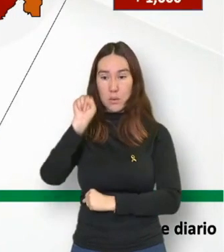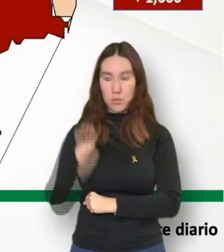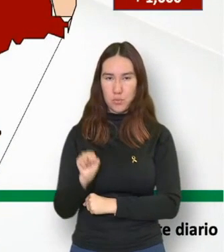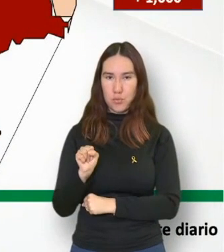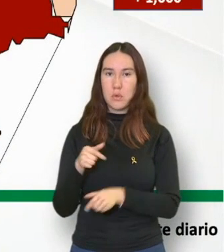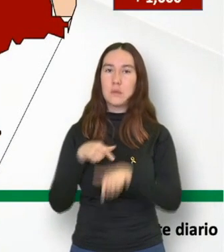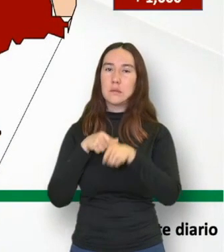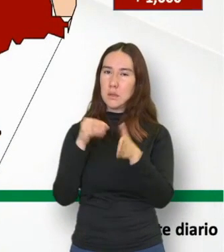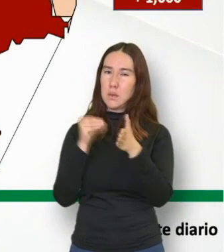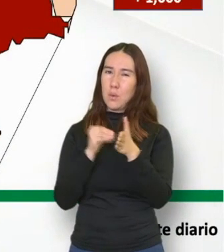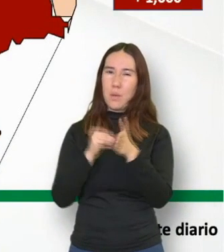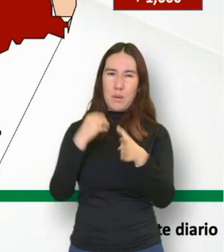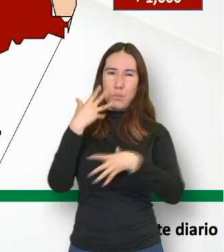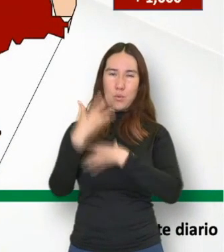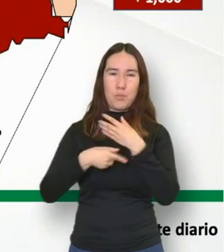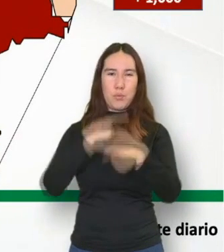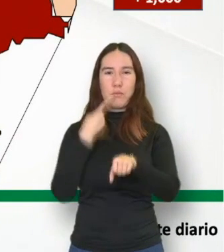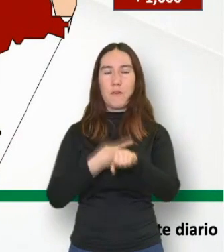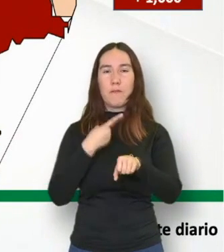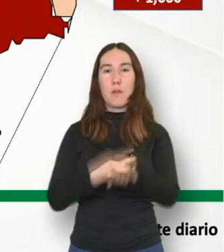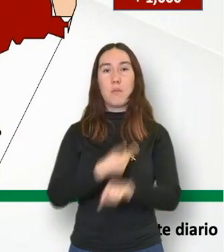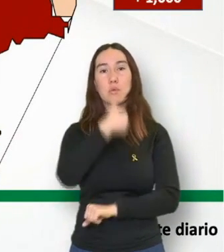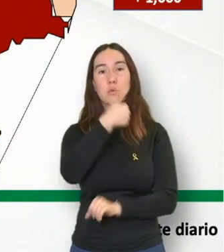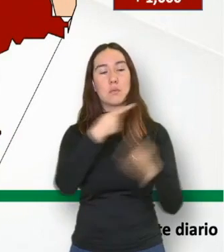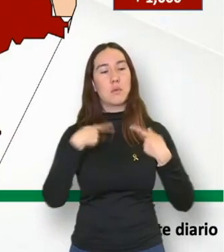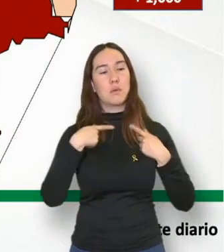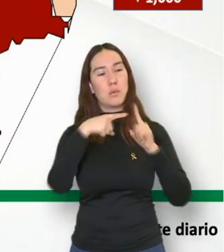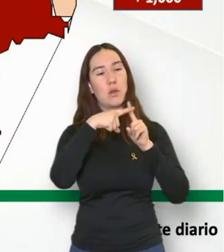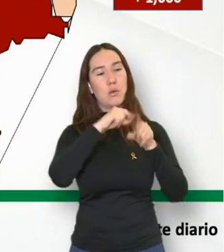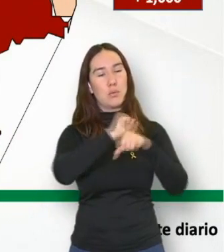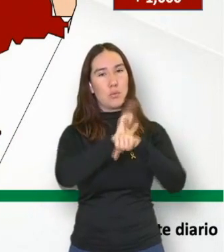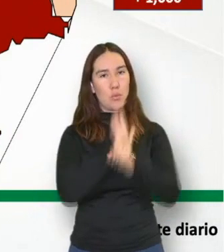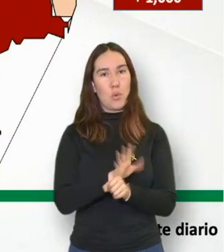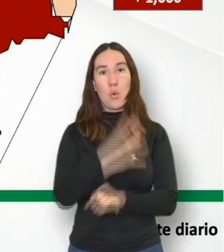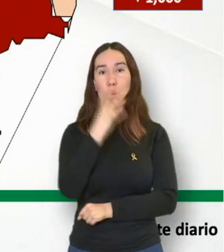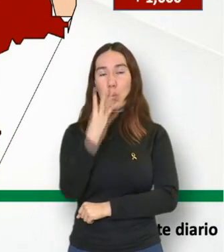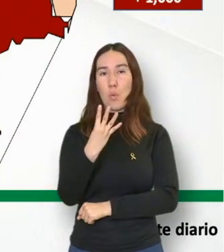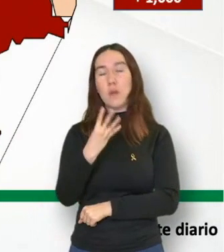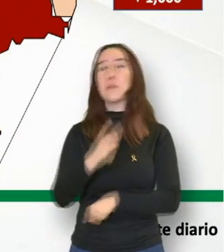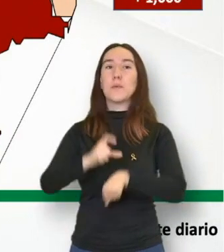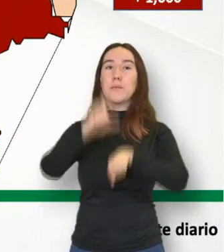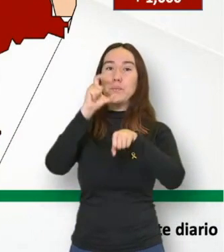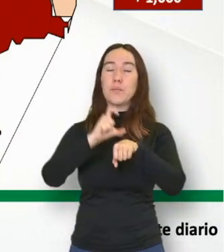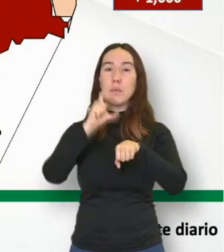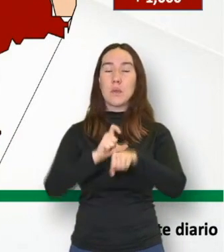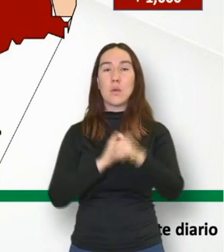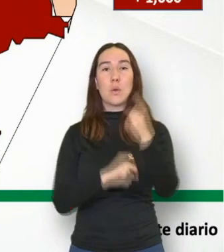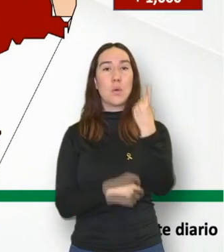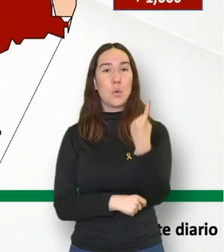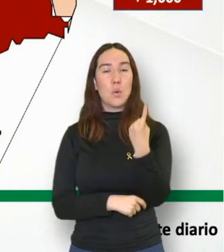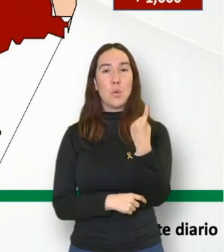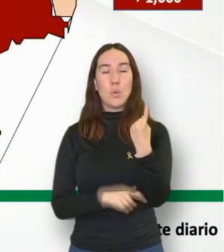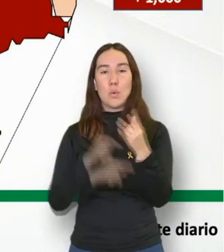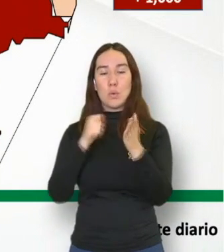casos continuamos con transmisión tenemos 6 casos los que se identificaron 4 en el municipio de xilitla 1 en el municipio de